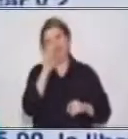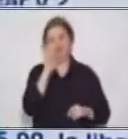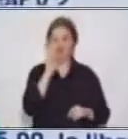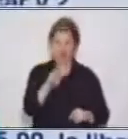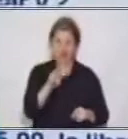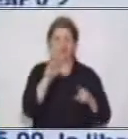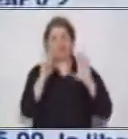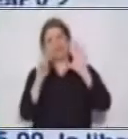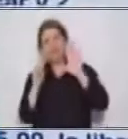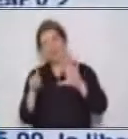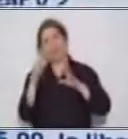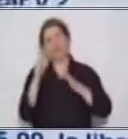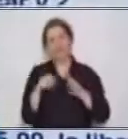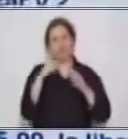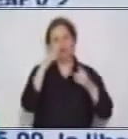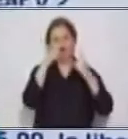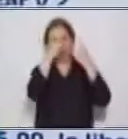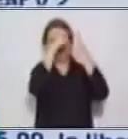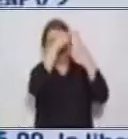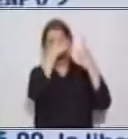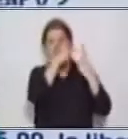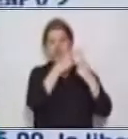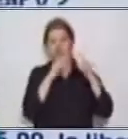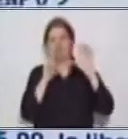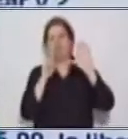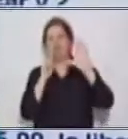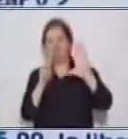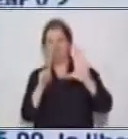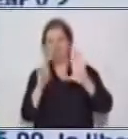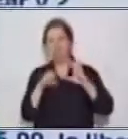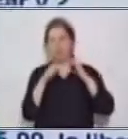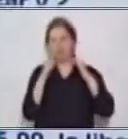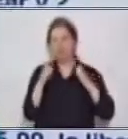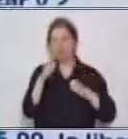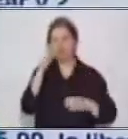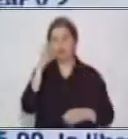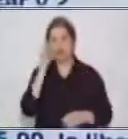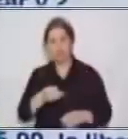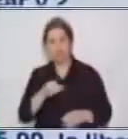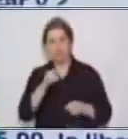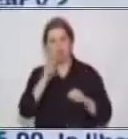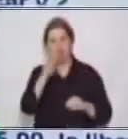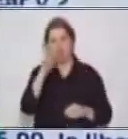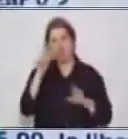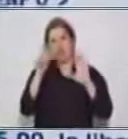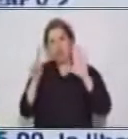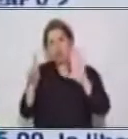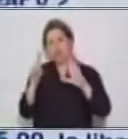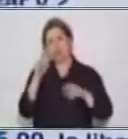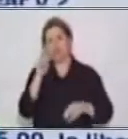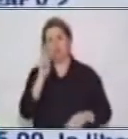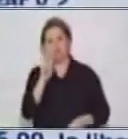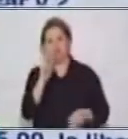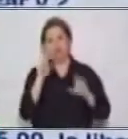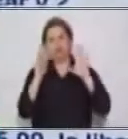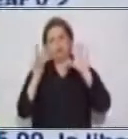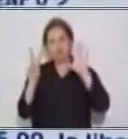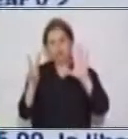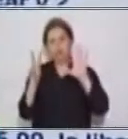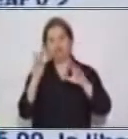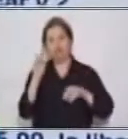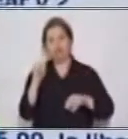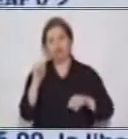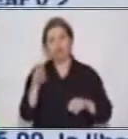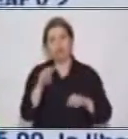3. 8 por 3, 24. 25, 26, 27. Otro que había que revisar.